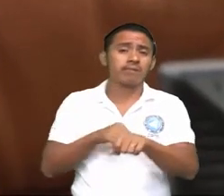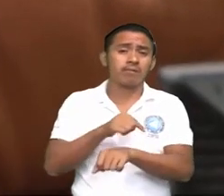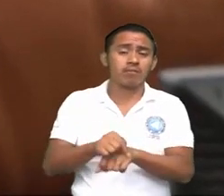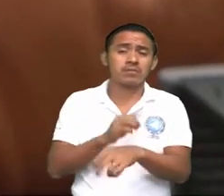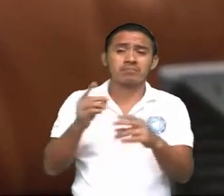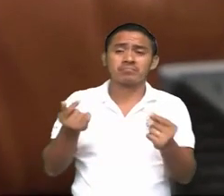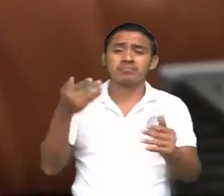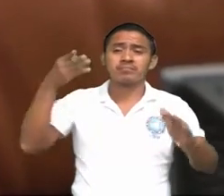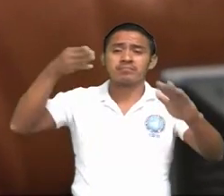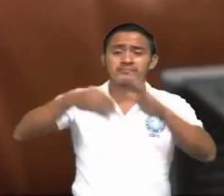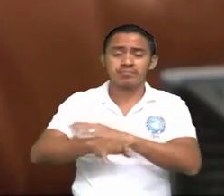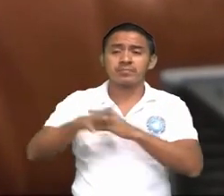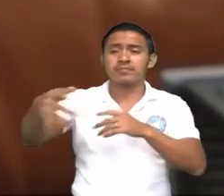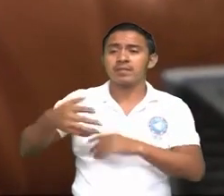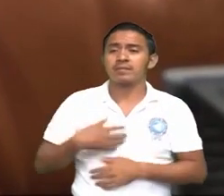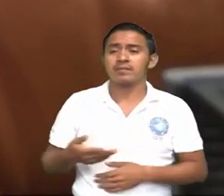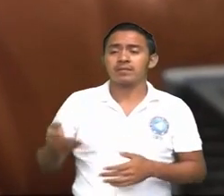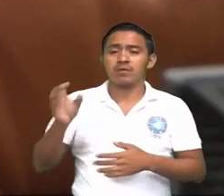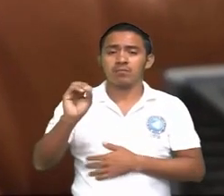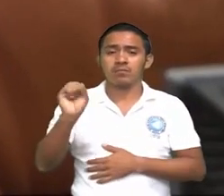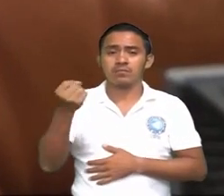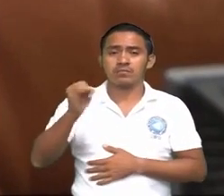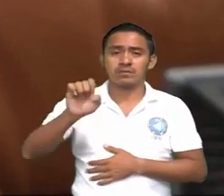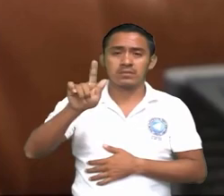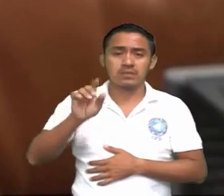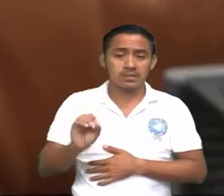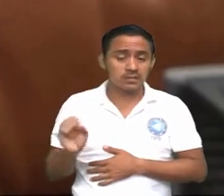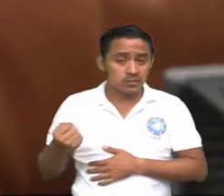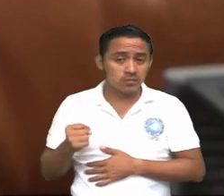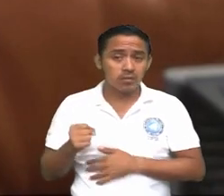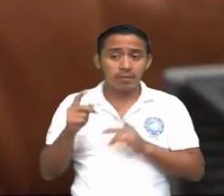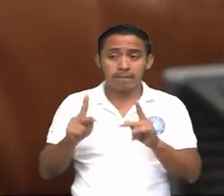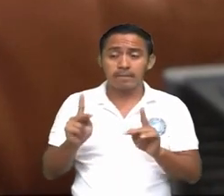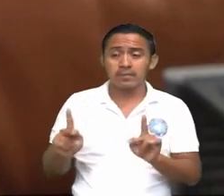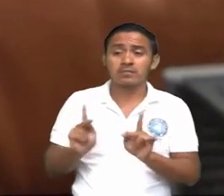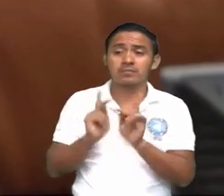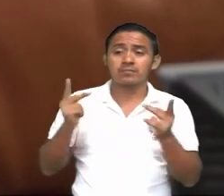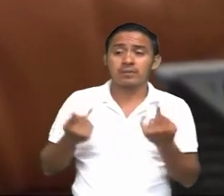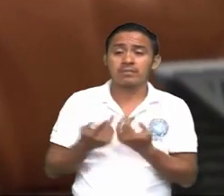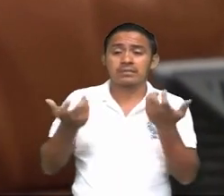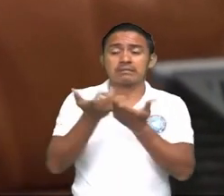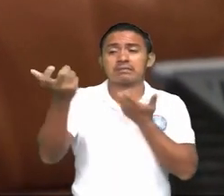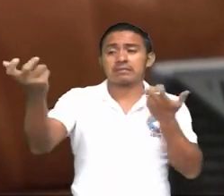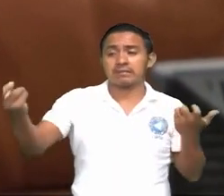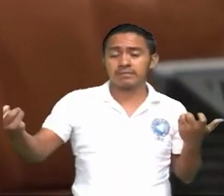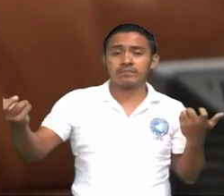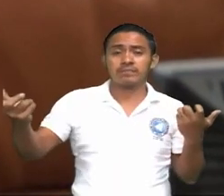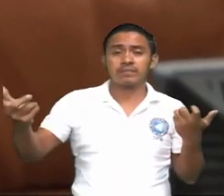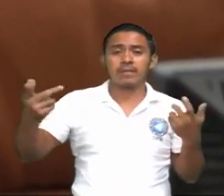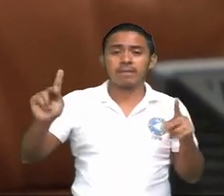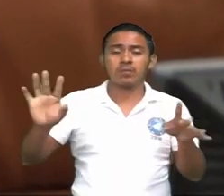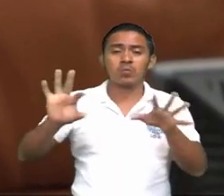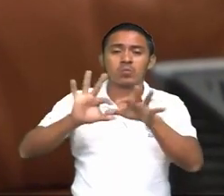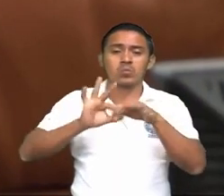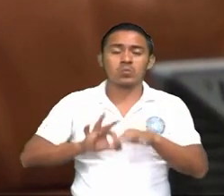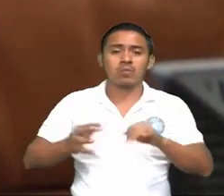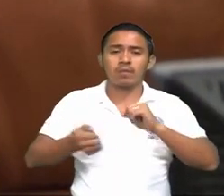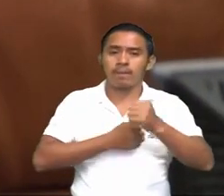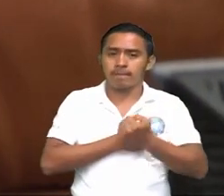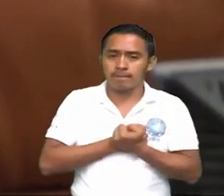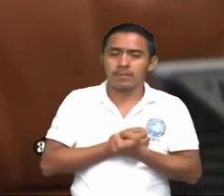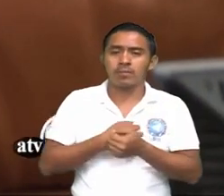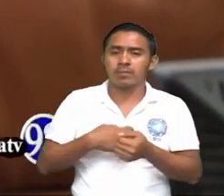Osetia dándole la mano a los hermanos osetos, que son pueblos que estamos separados por la distancia, pero unidos por el amor y el deseo